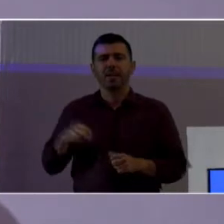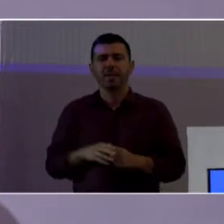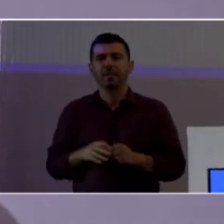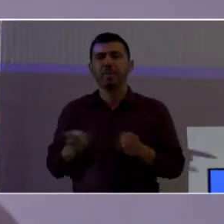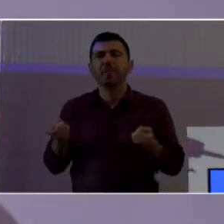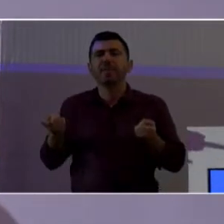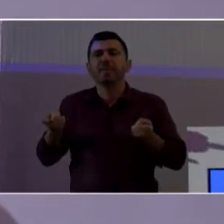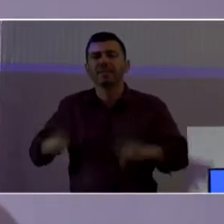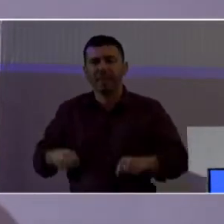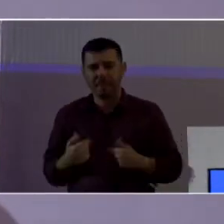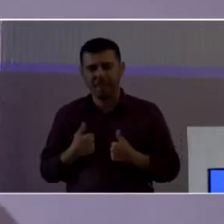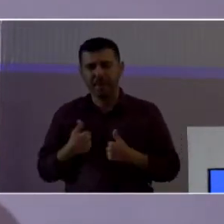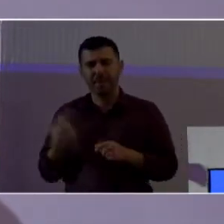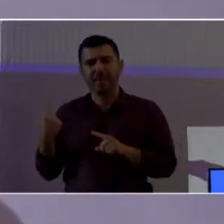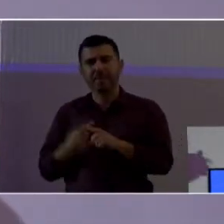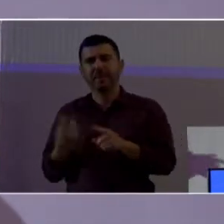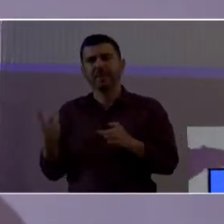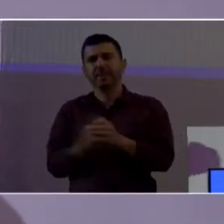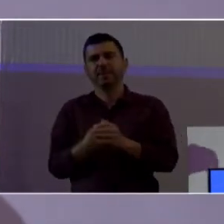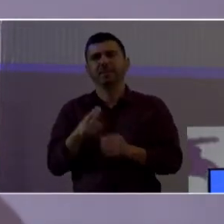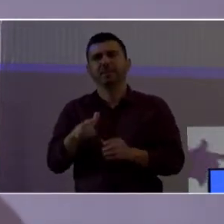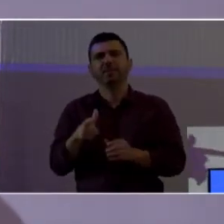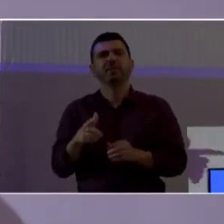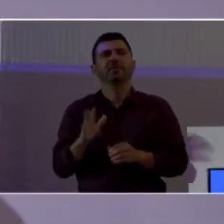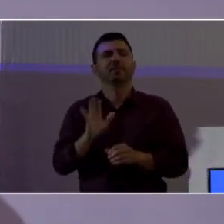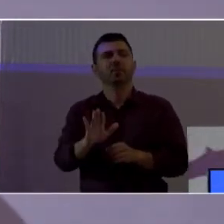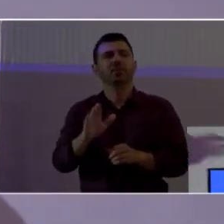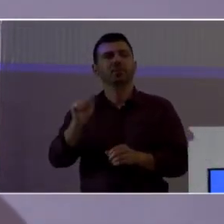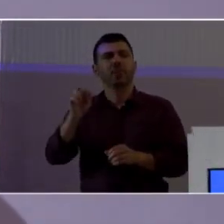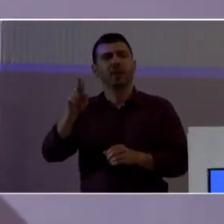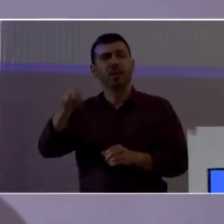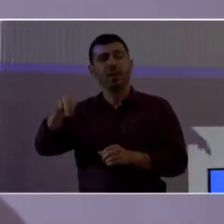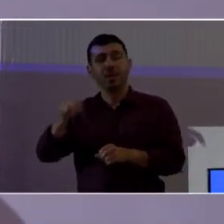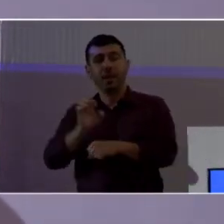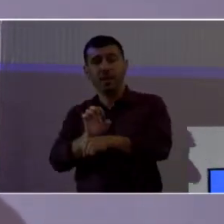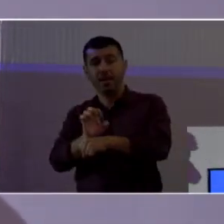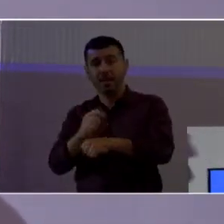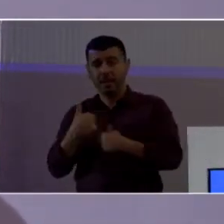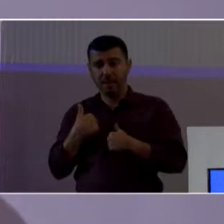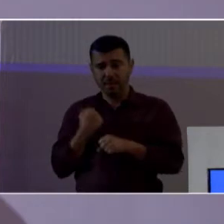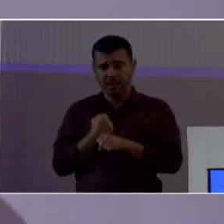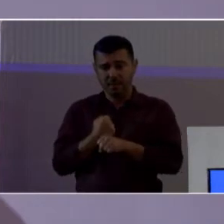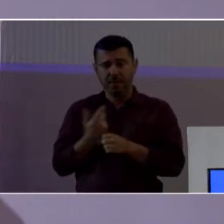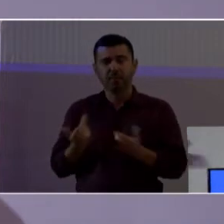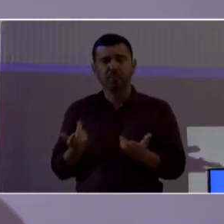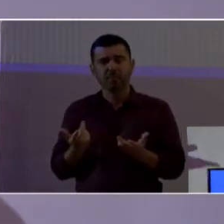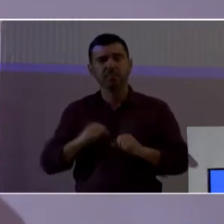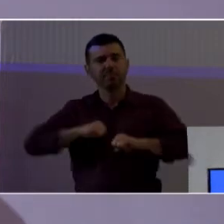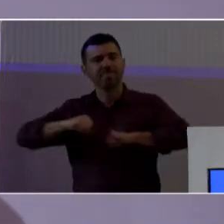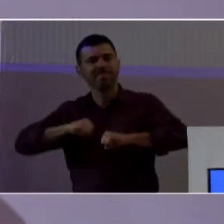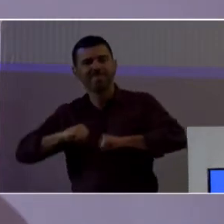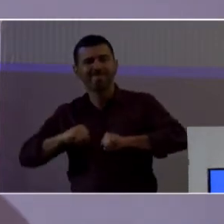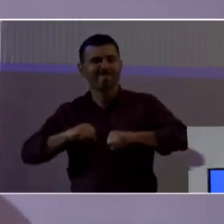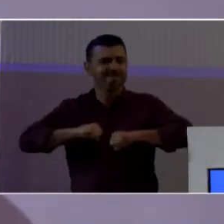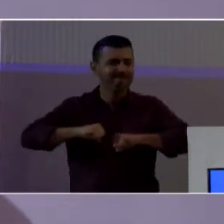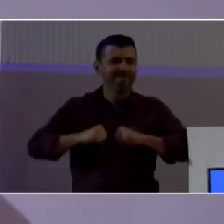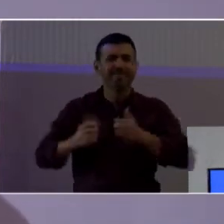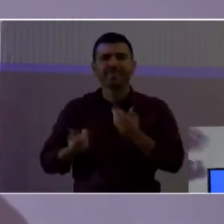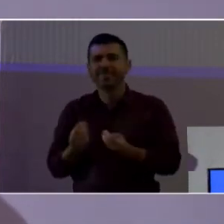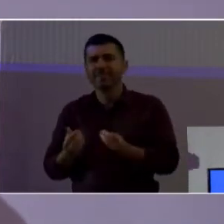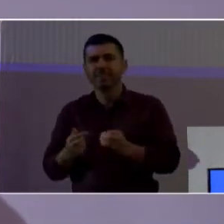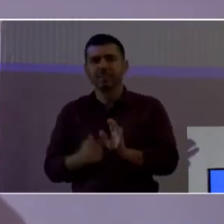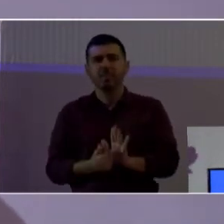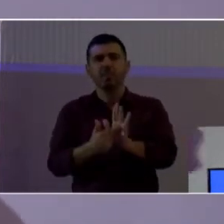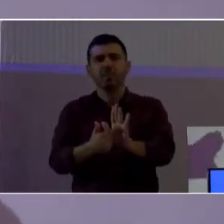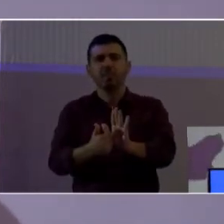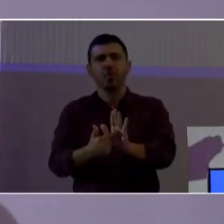de la población de reintegración, y en estos momentos pertenezco o hago parte de un modelo de